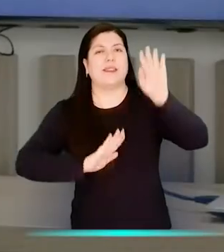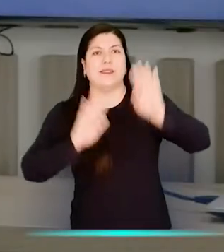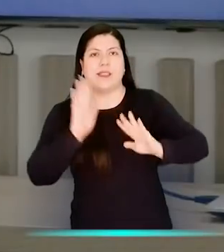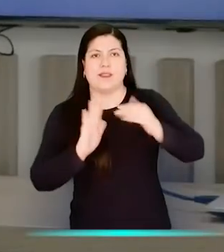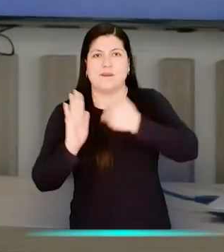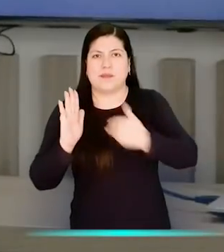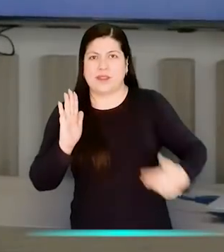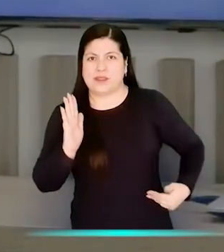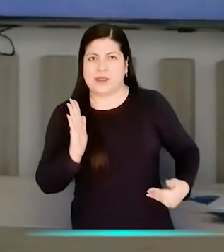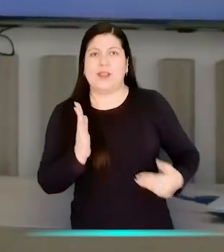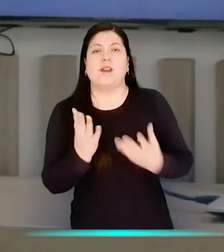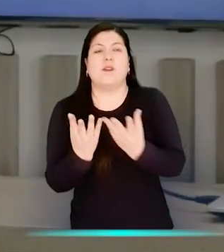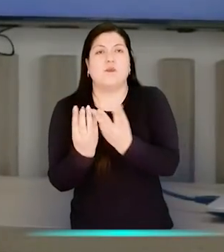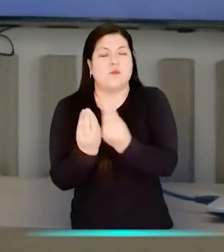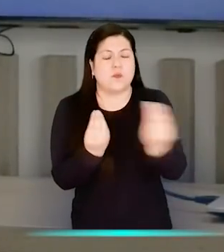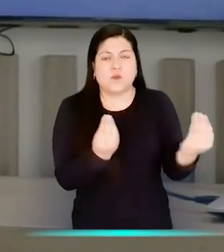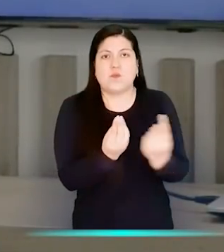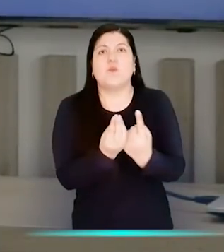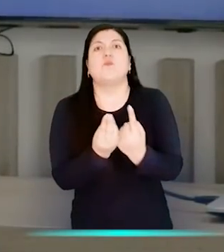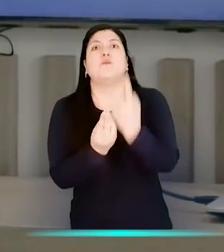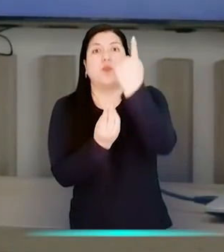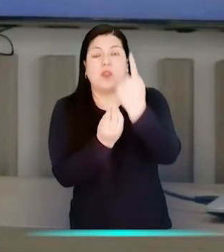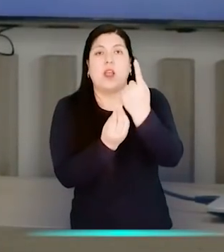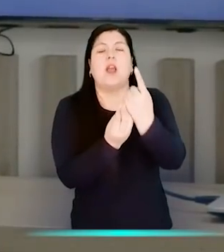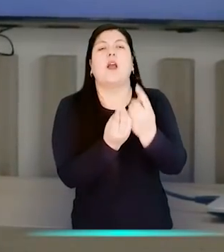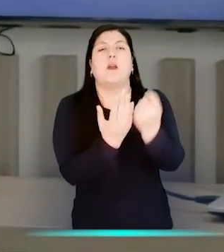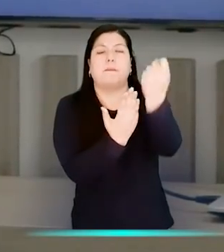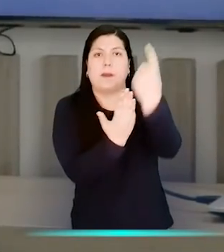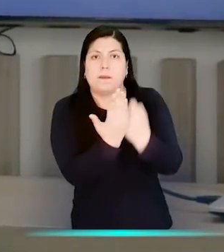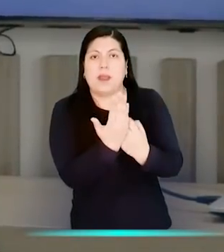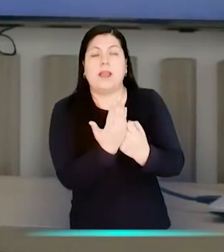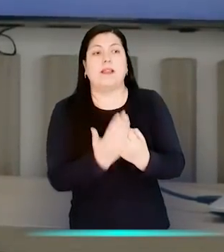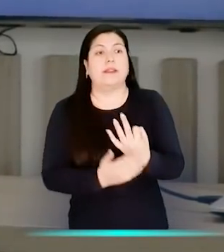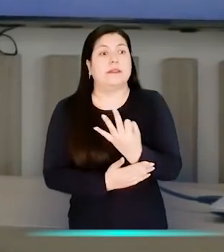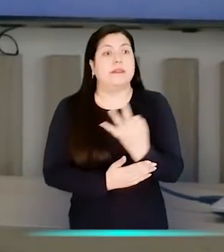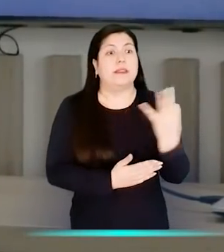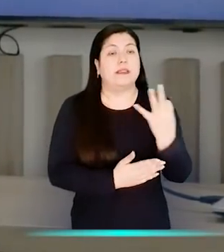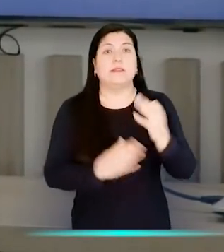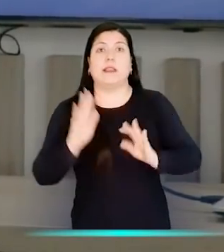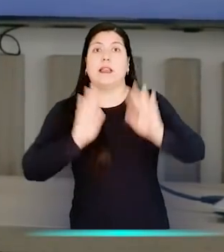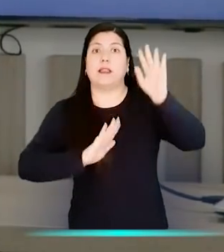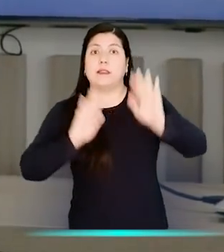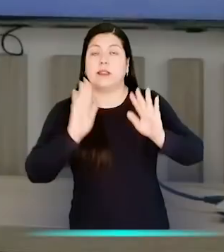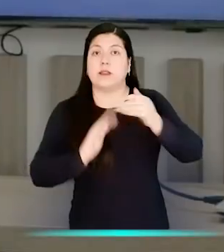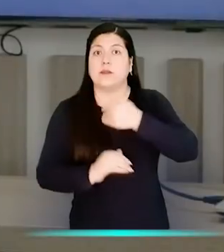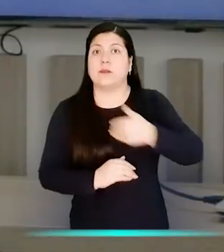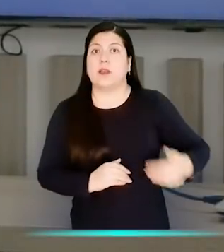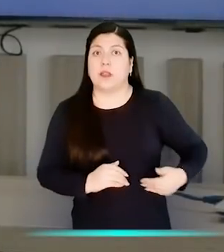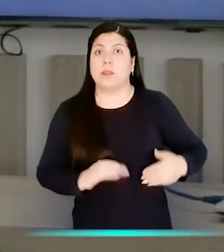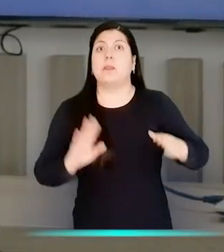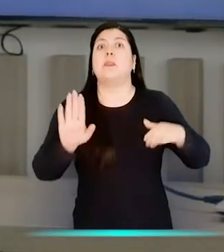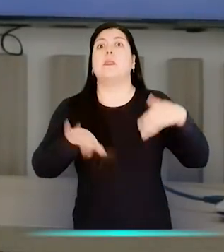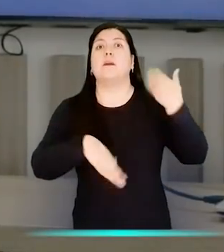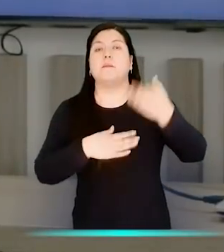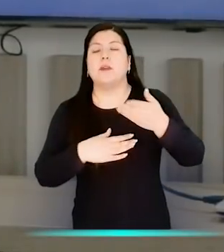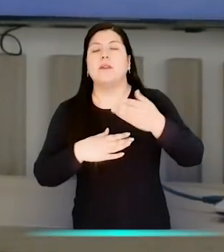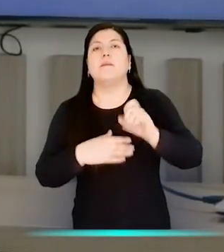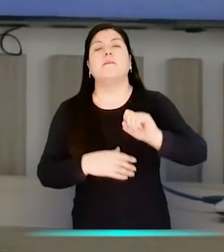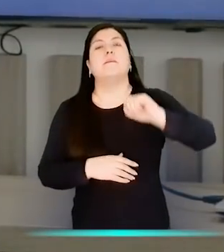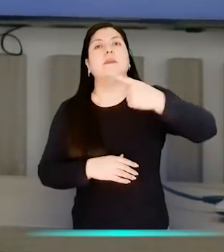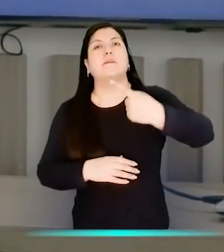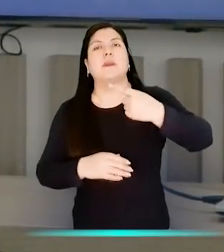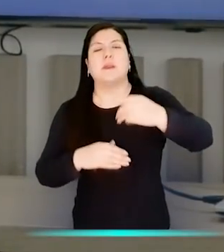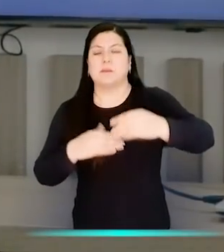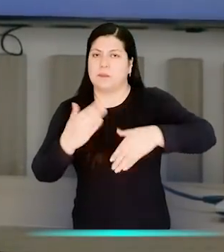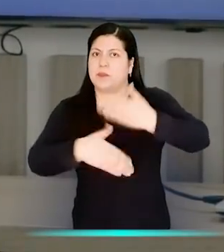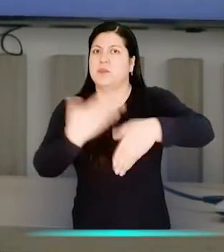votar por unos candidatos presidenciales que han organizado varios partidos. De allí saldrán 3 candidatos presidenciales que luego irán